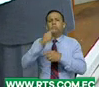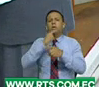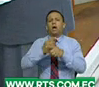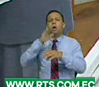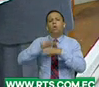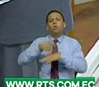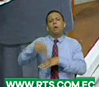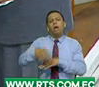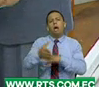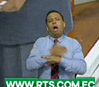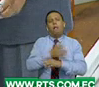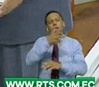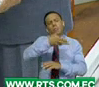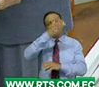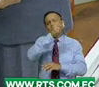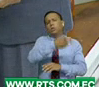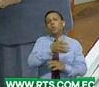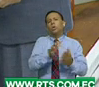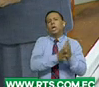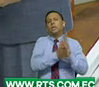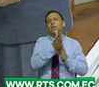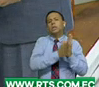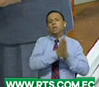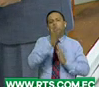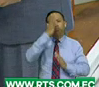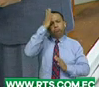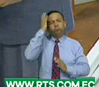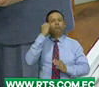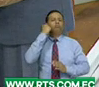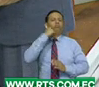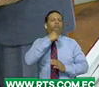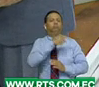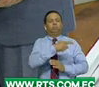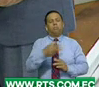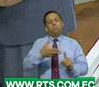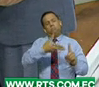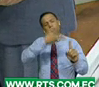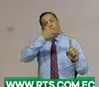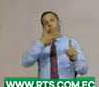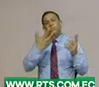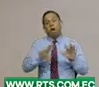se logró que los vincularan por el delito de asesinato